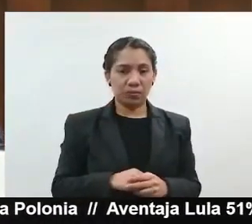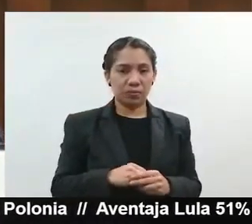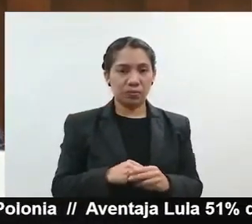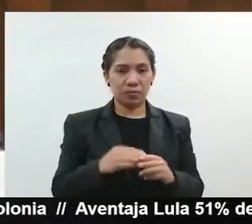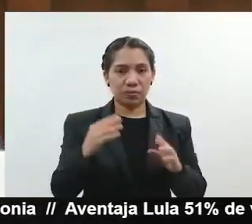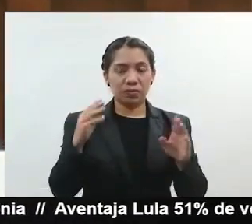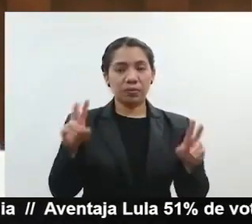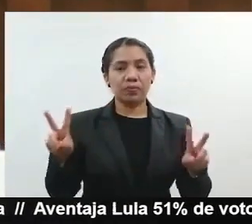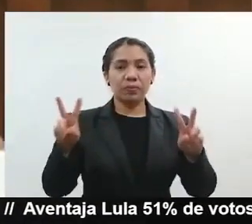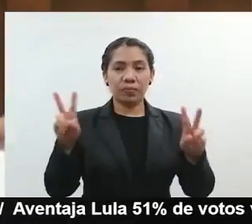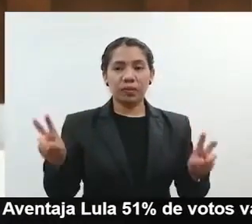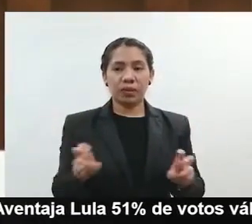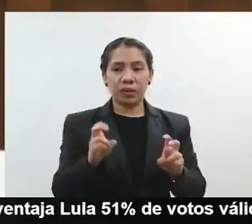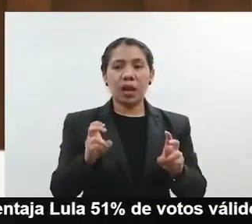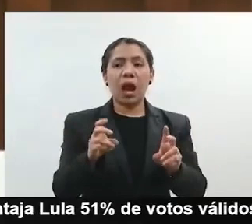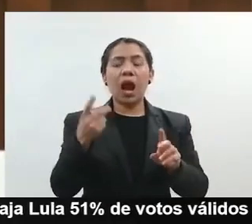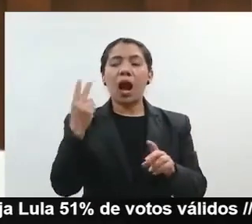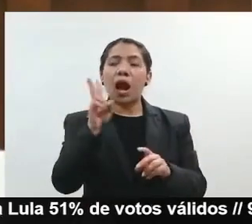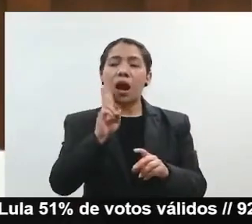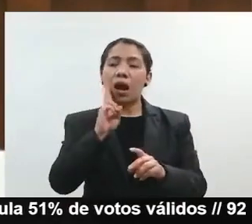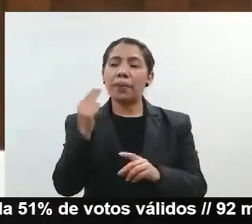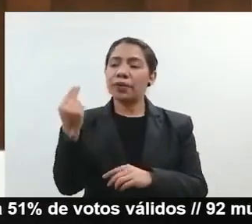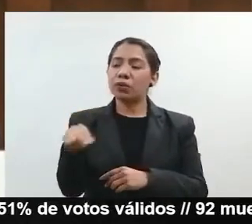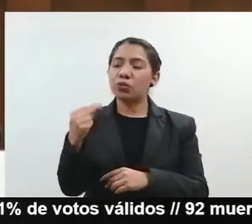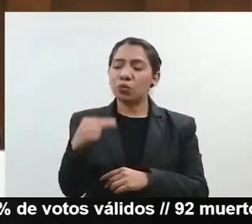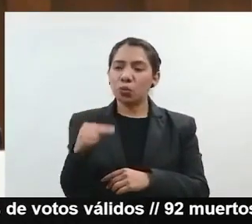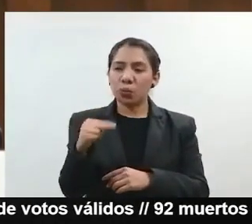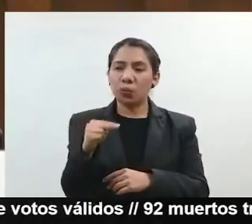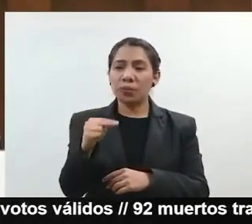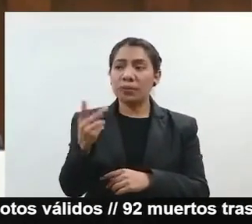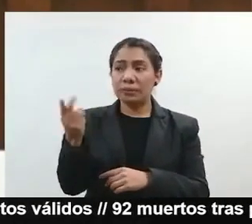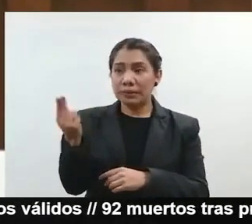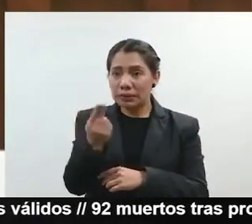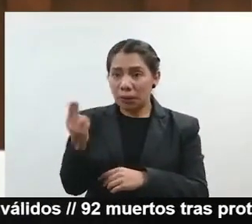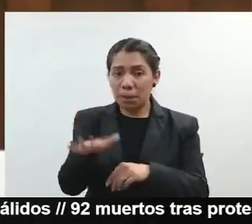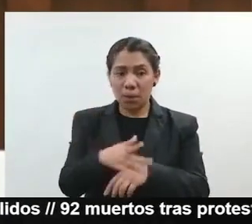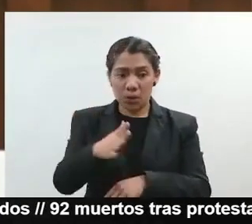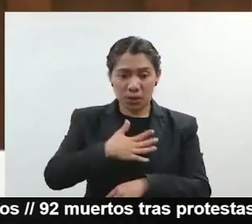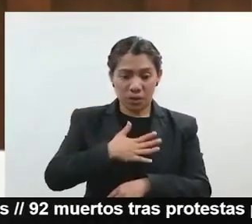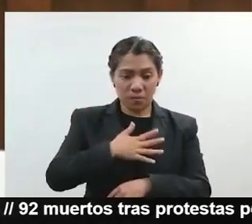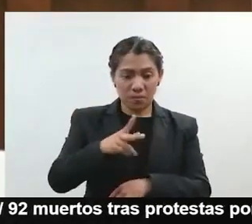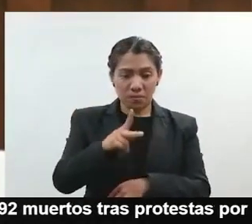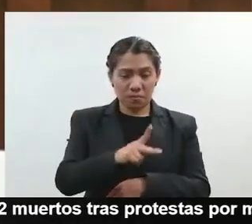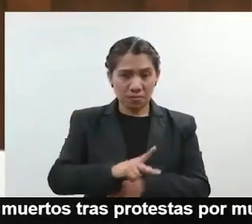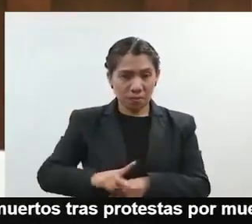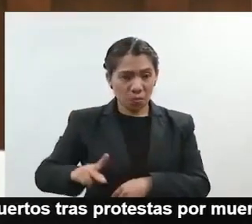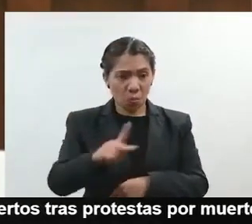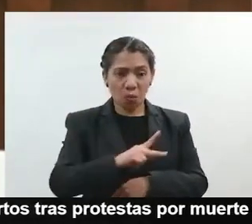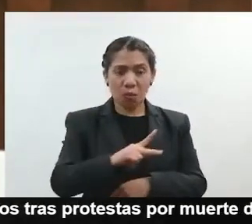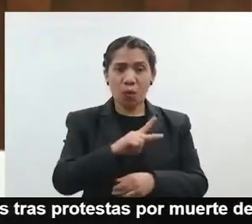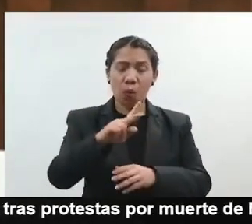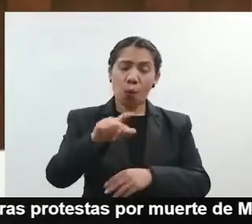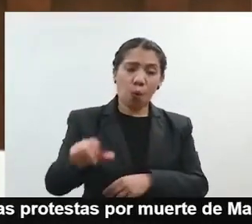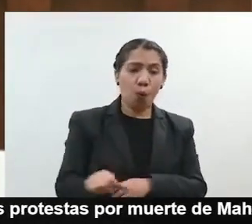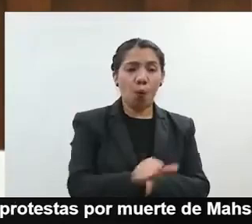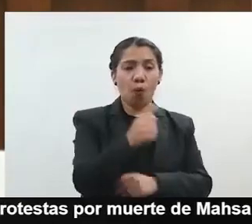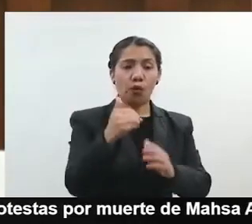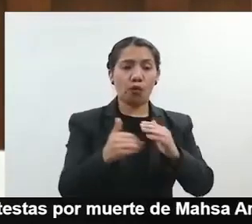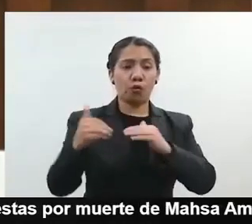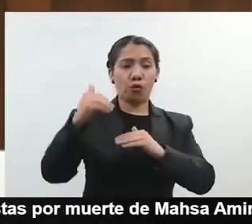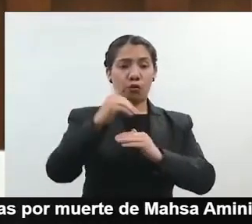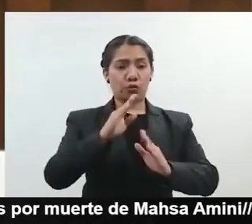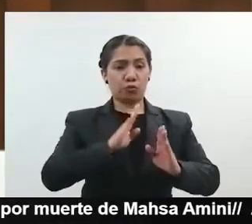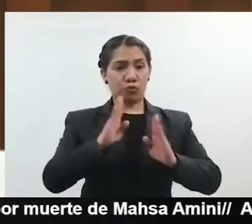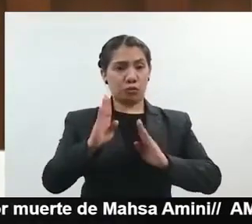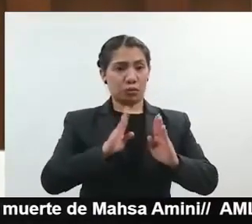Pero bien su nombre, mire, lo que pasa es que en mi pueblo acaba de llegar otro teniente y dicen que es a toda